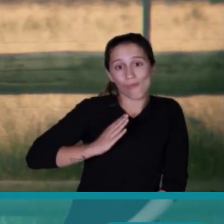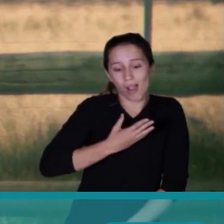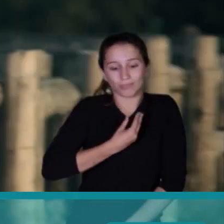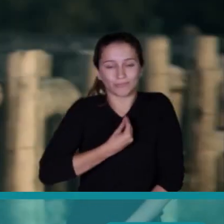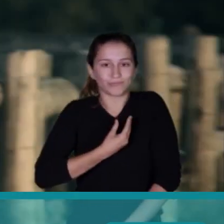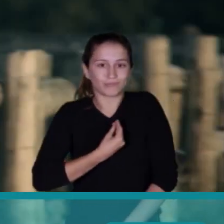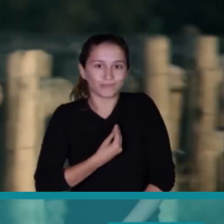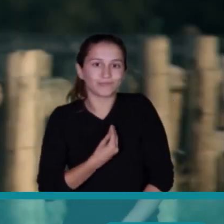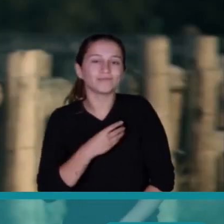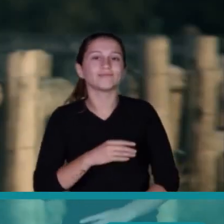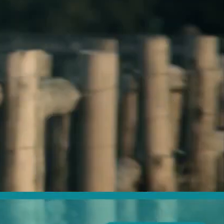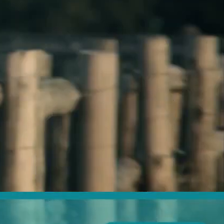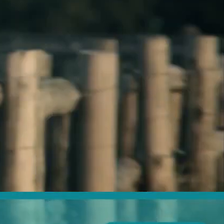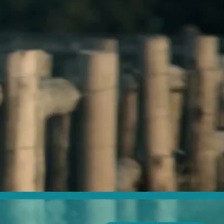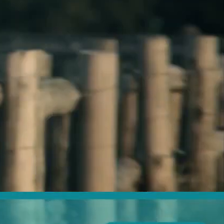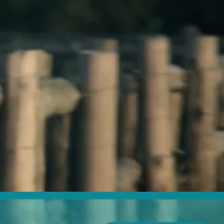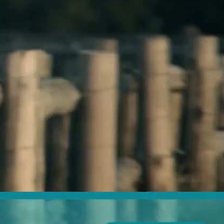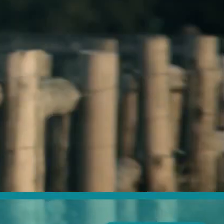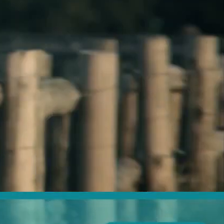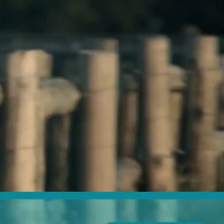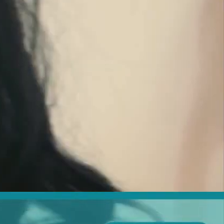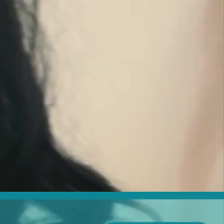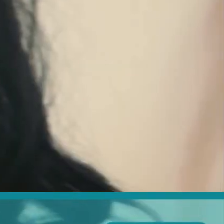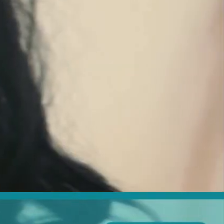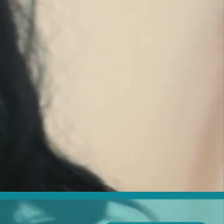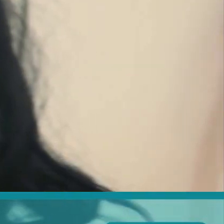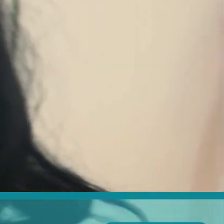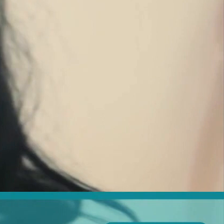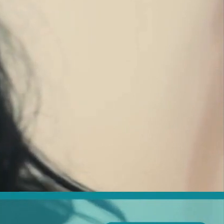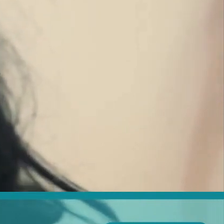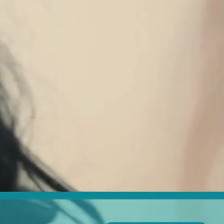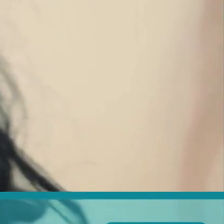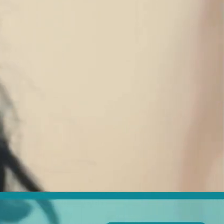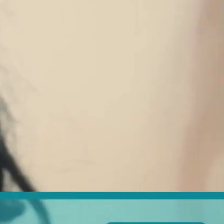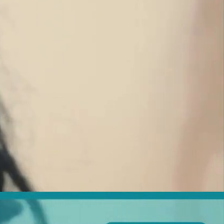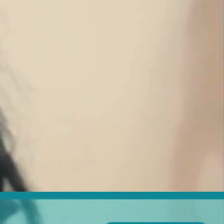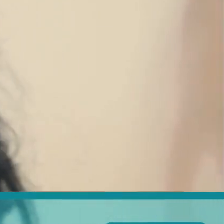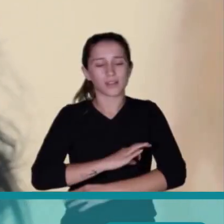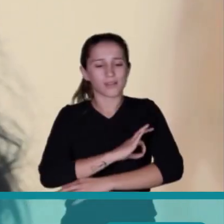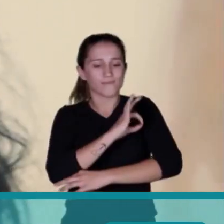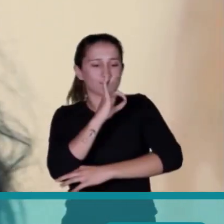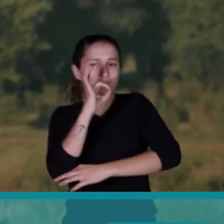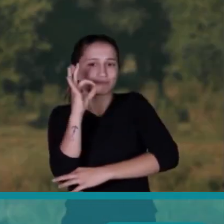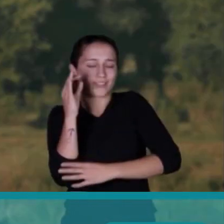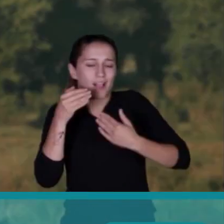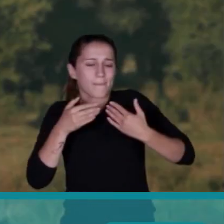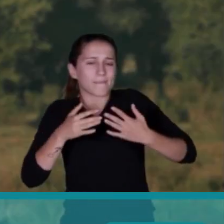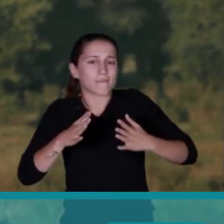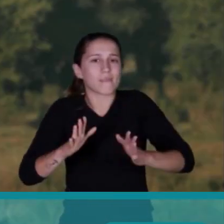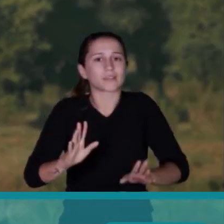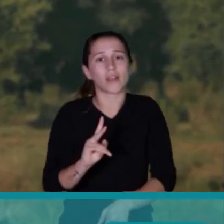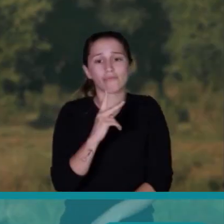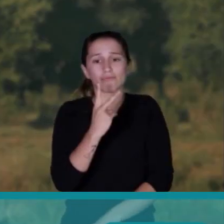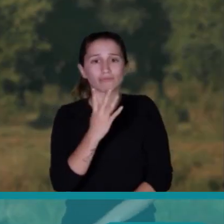Ricci. Después, este sábado también a las 20 en el Centro Cultural Ciudad de la Costa, que va a ser el lugar donde se van a desarrollar todas las actividades de la